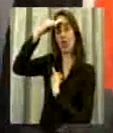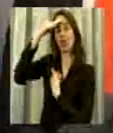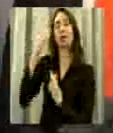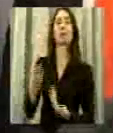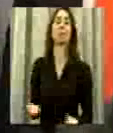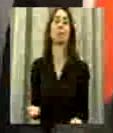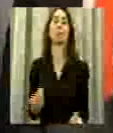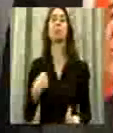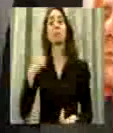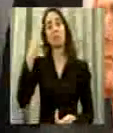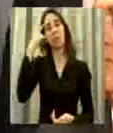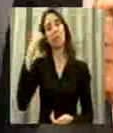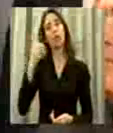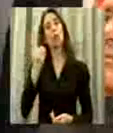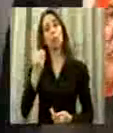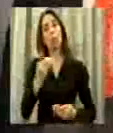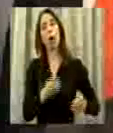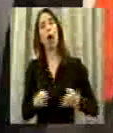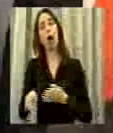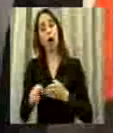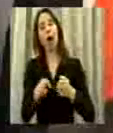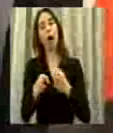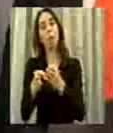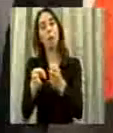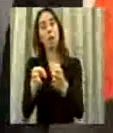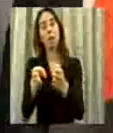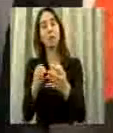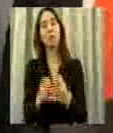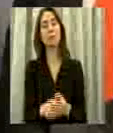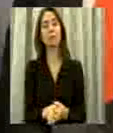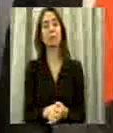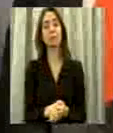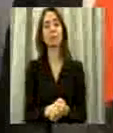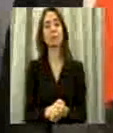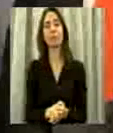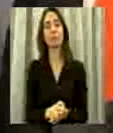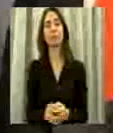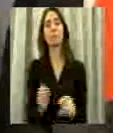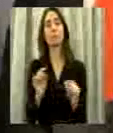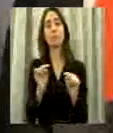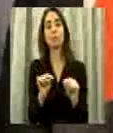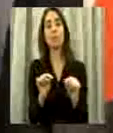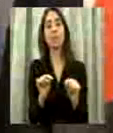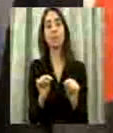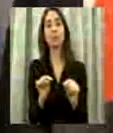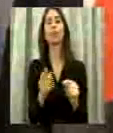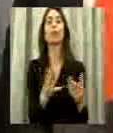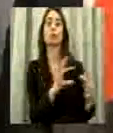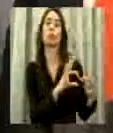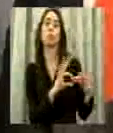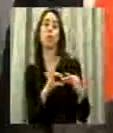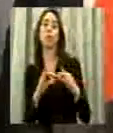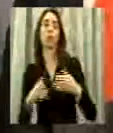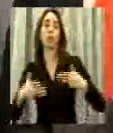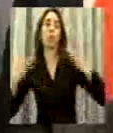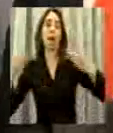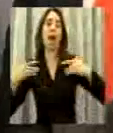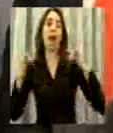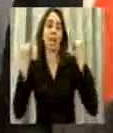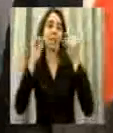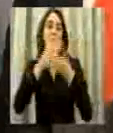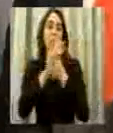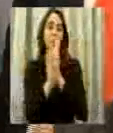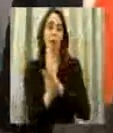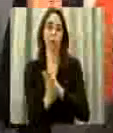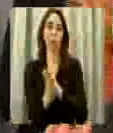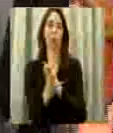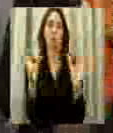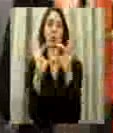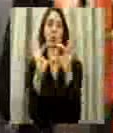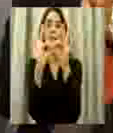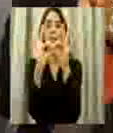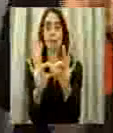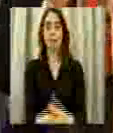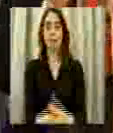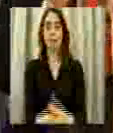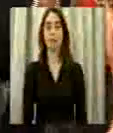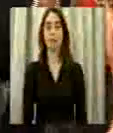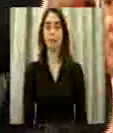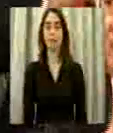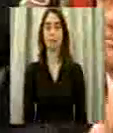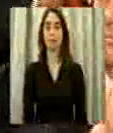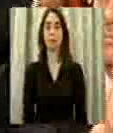pero creo que vamos por buen camino y esto debe ser un motivo de alegría para todos. Muchísimas gracias.